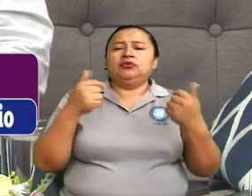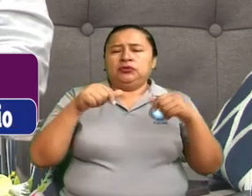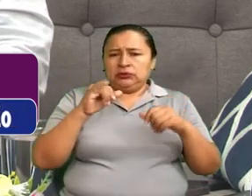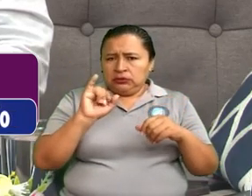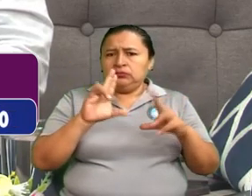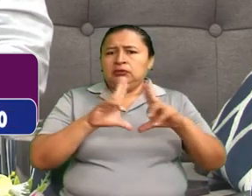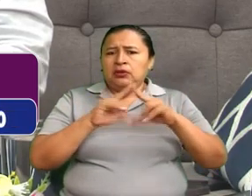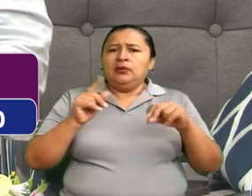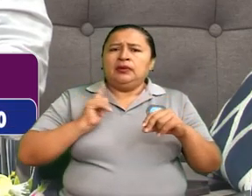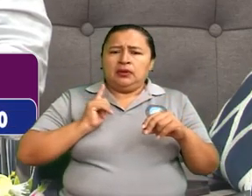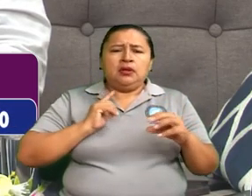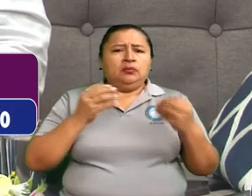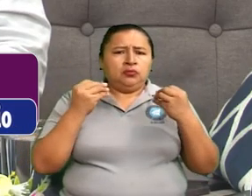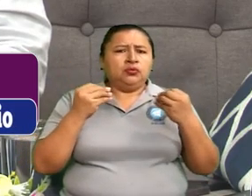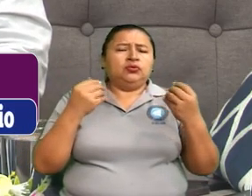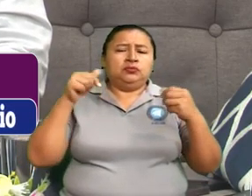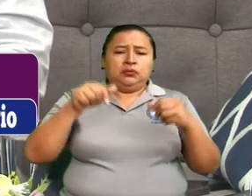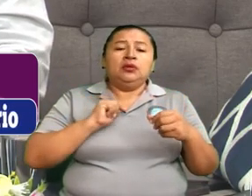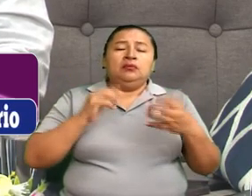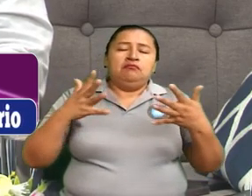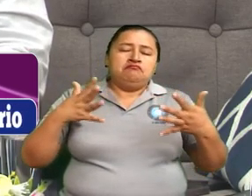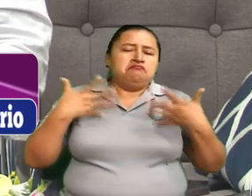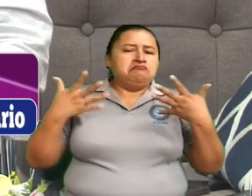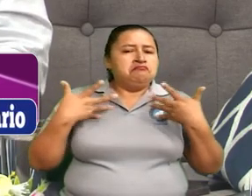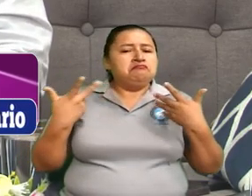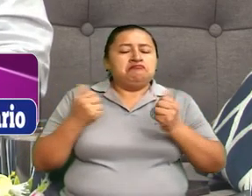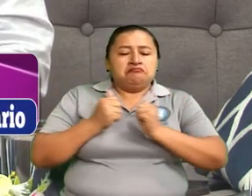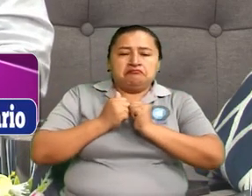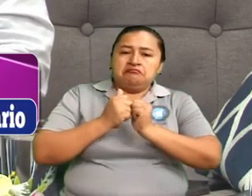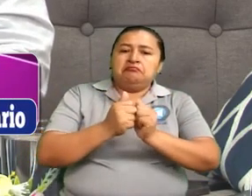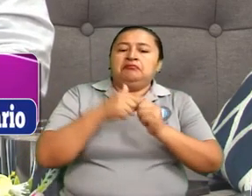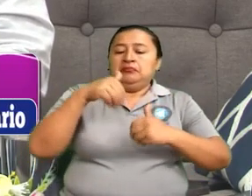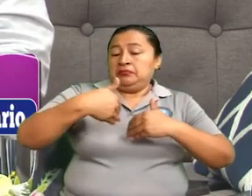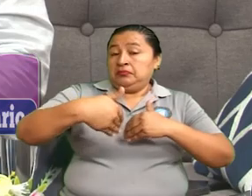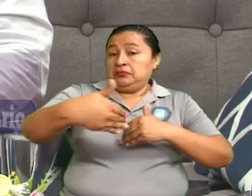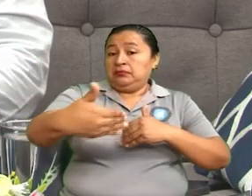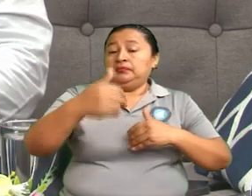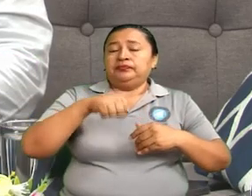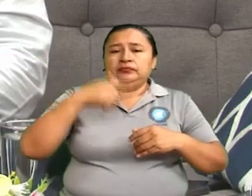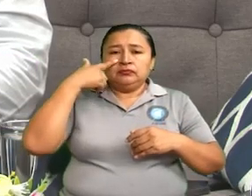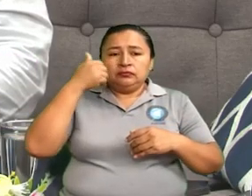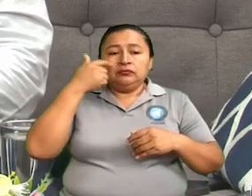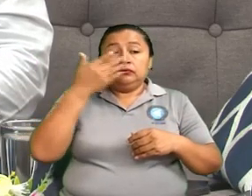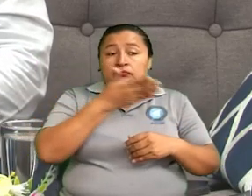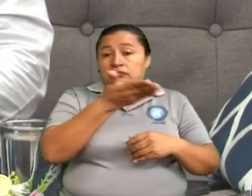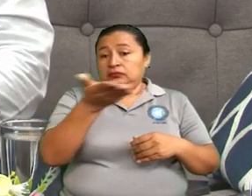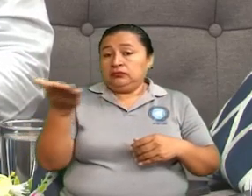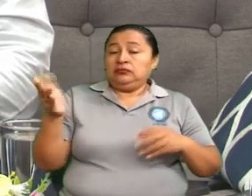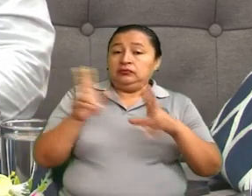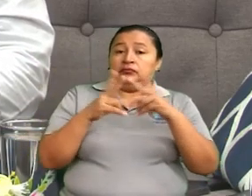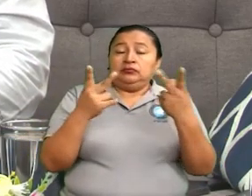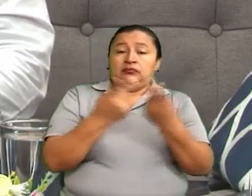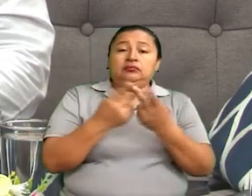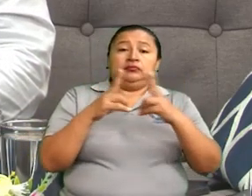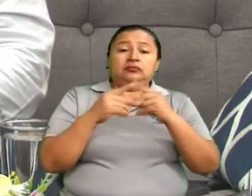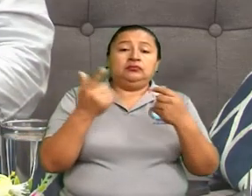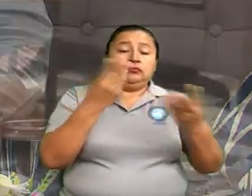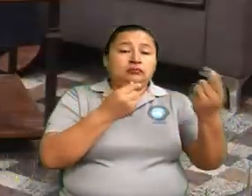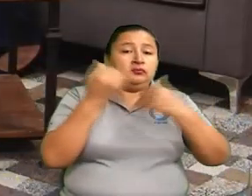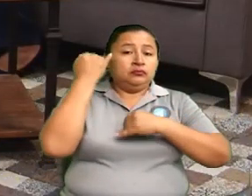de eso y nos sentimos muy contentos de estar acompañándonos en este proceso de reconocimiento del pueblo nicaragüense en la economía